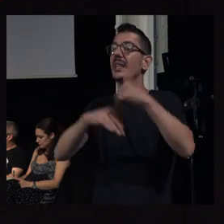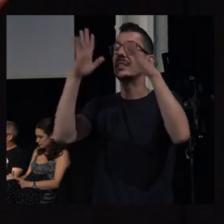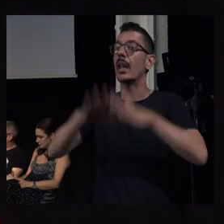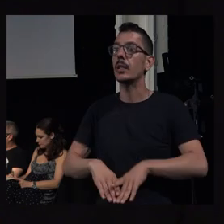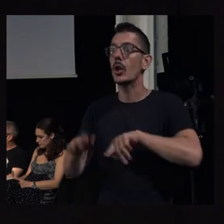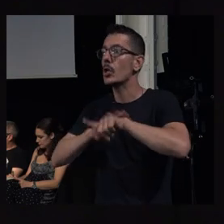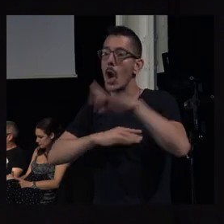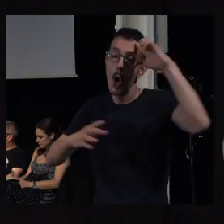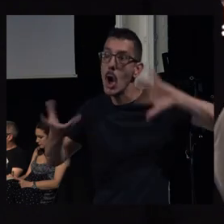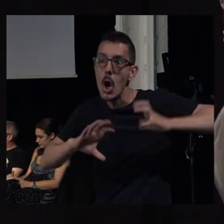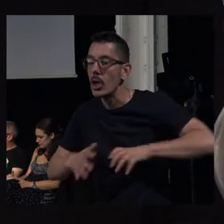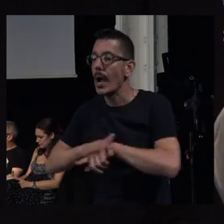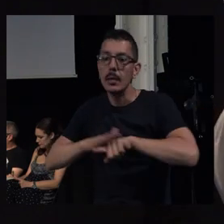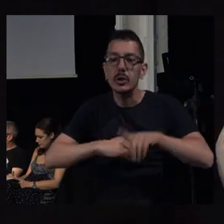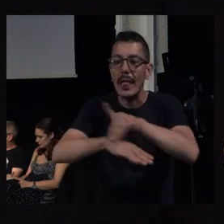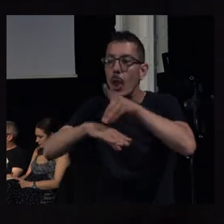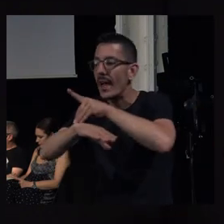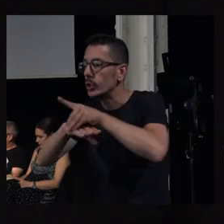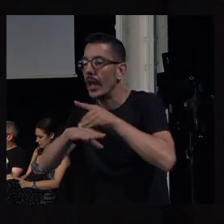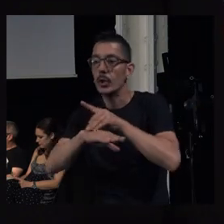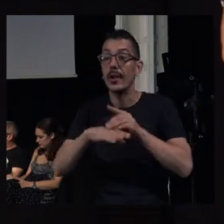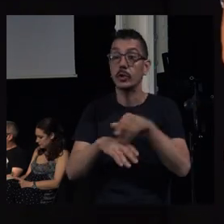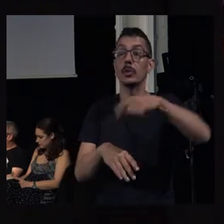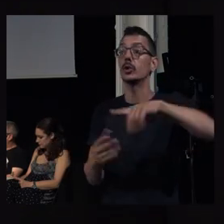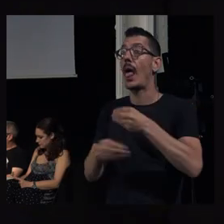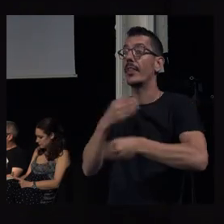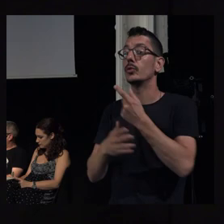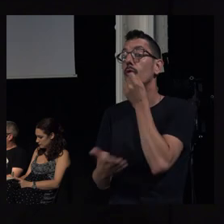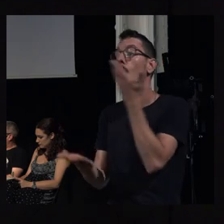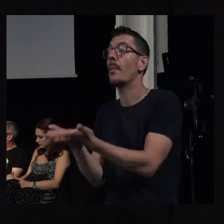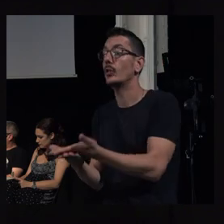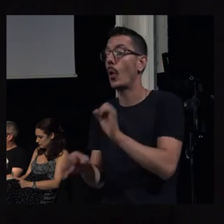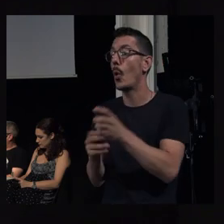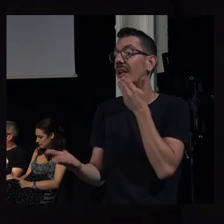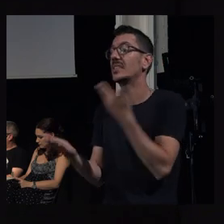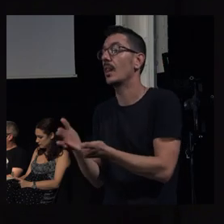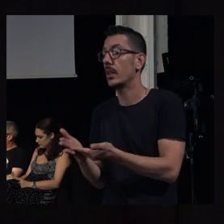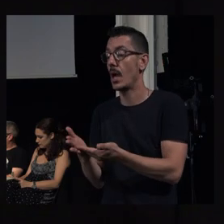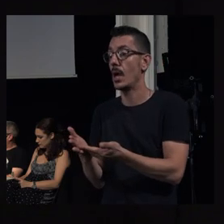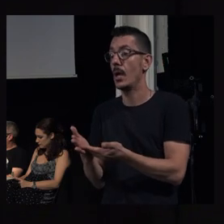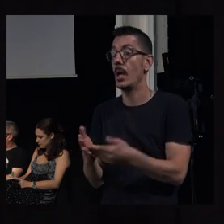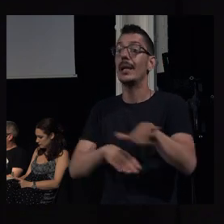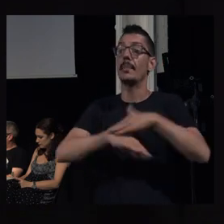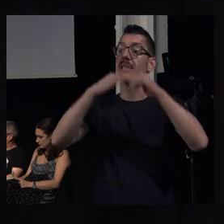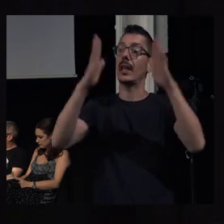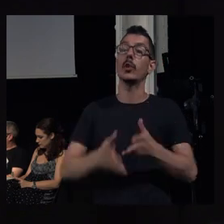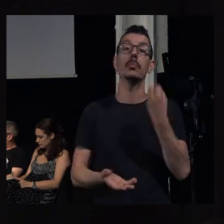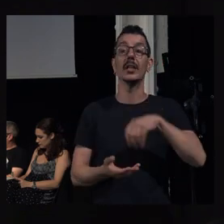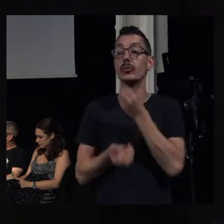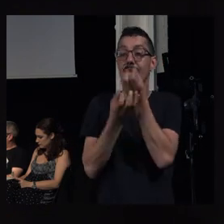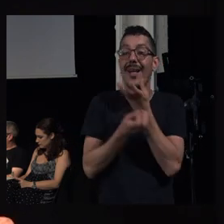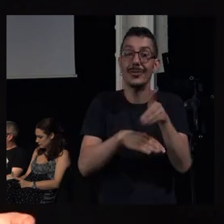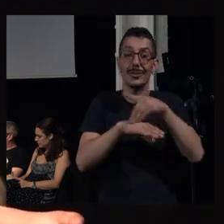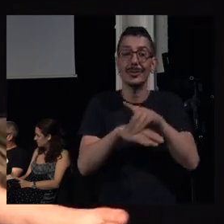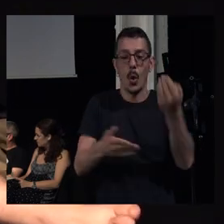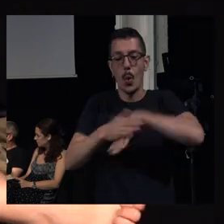entonces cada vez que vosotras firmáis hacéis un documento, una instancia, estáis rellenando datos que se supone que la administración guarda para hacer estudios,